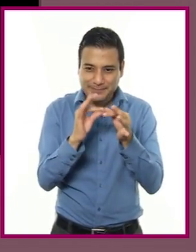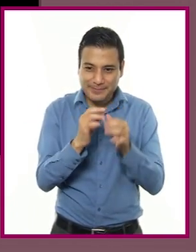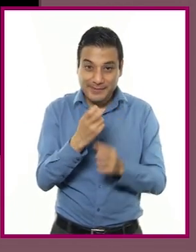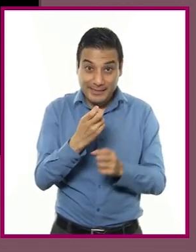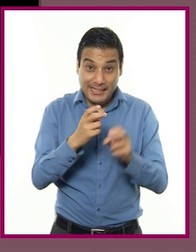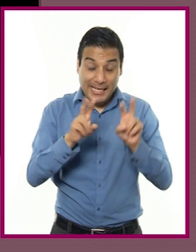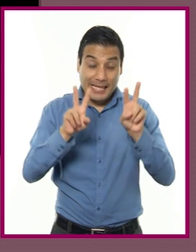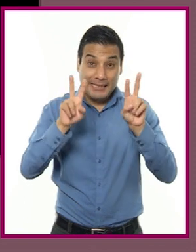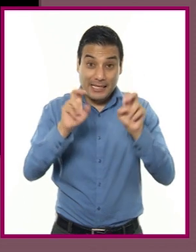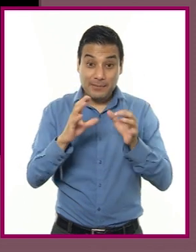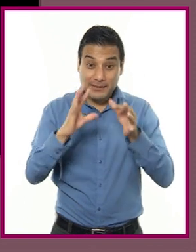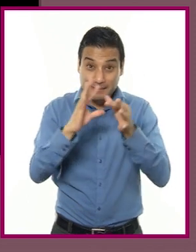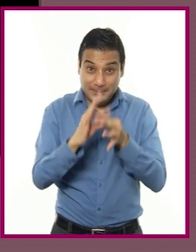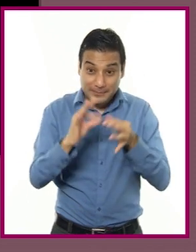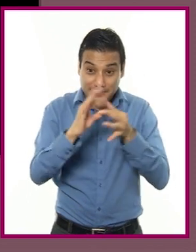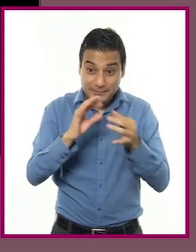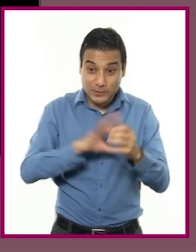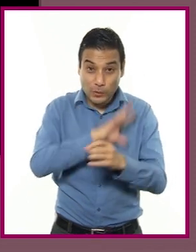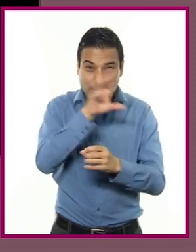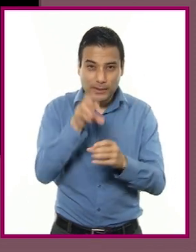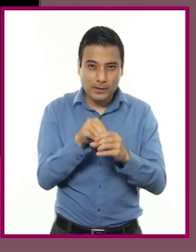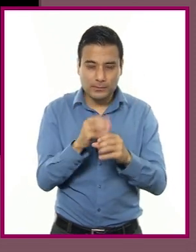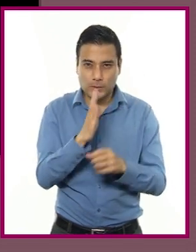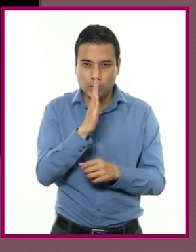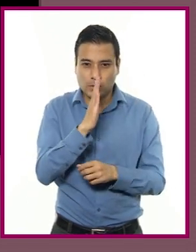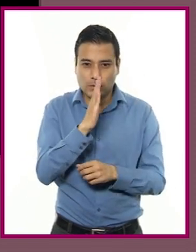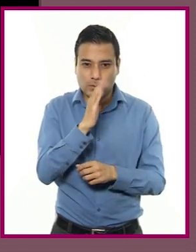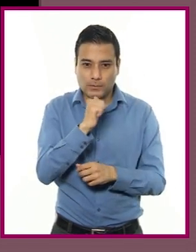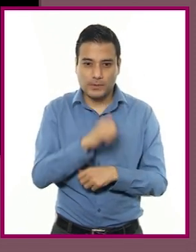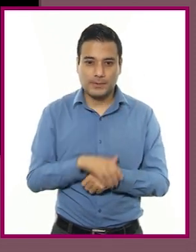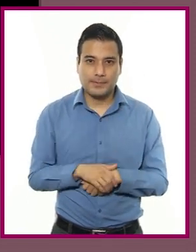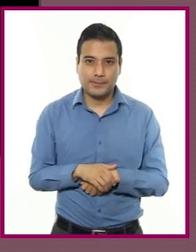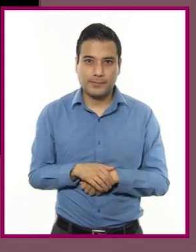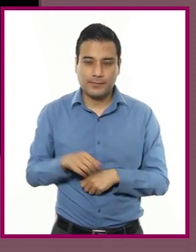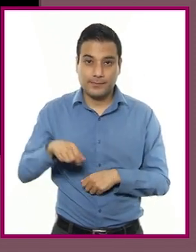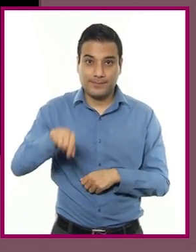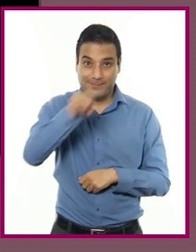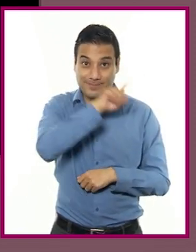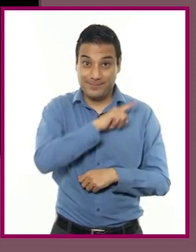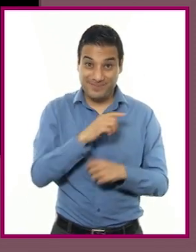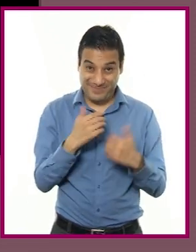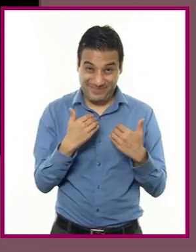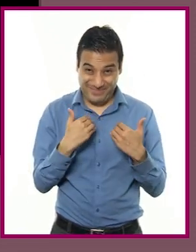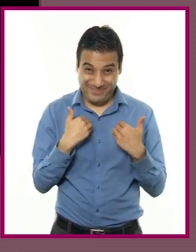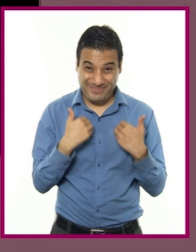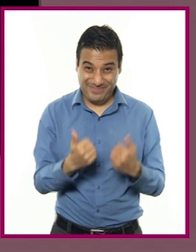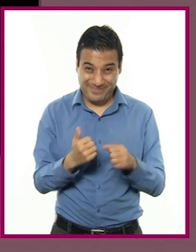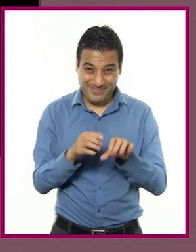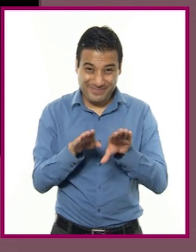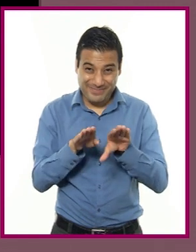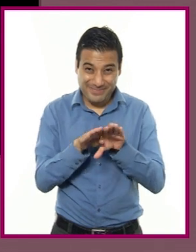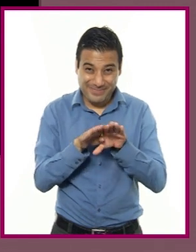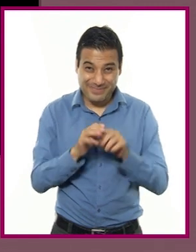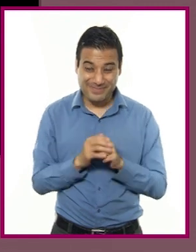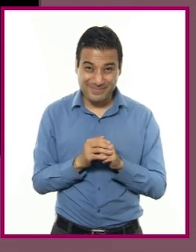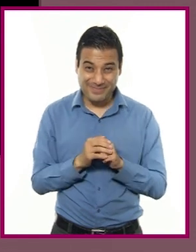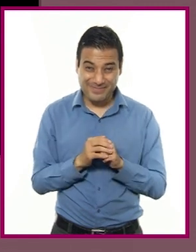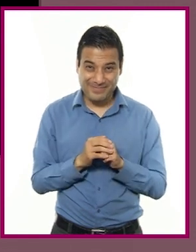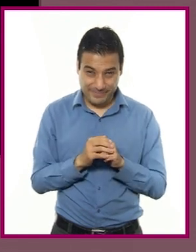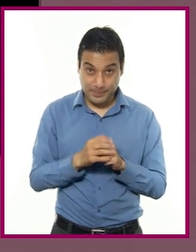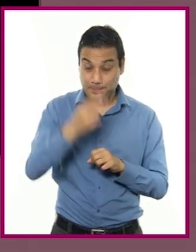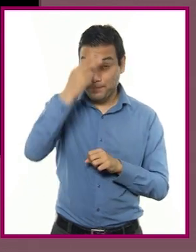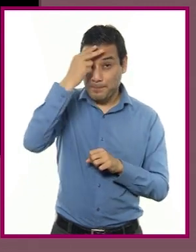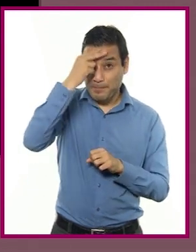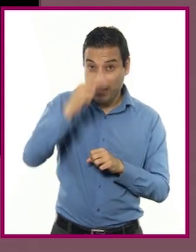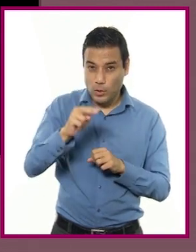tan poco tiempo, pero ver cómo podemos observar a través de la riqueza